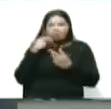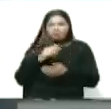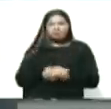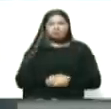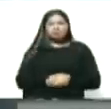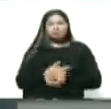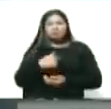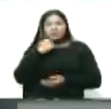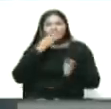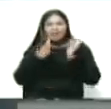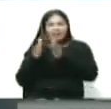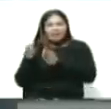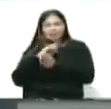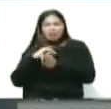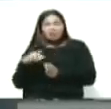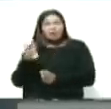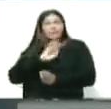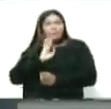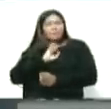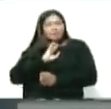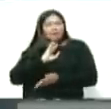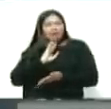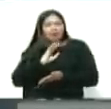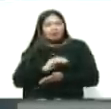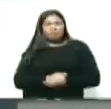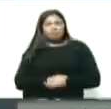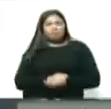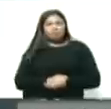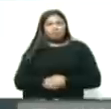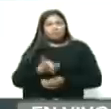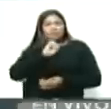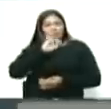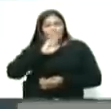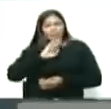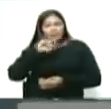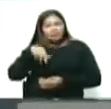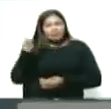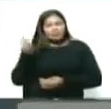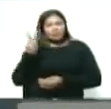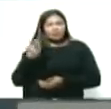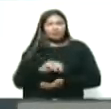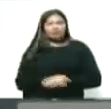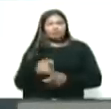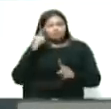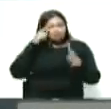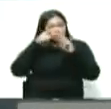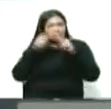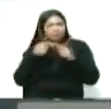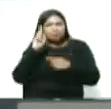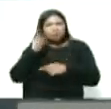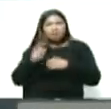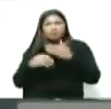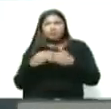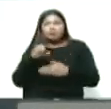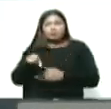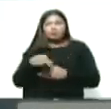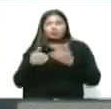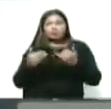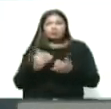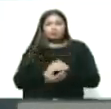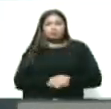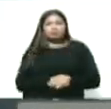yo diría, ajena a la idiosincrasia, a la identidad venezolana. Reconociendo que es obligación del Estado y demás